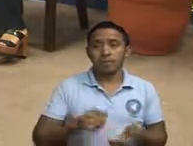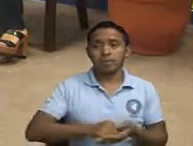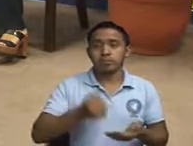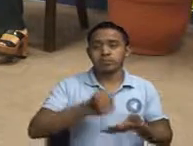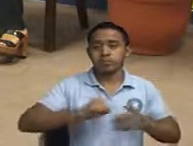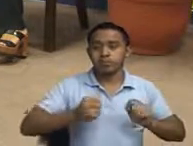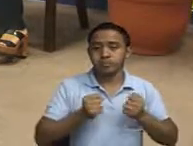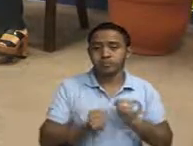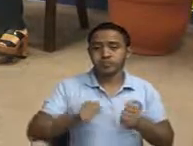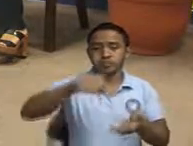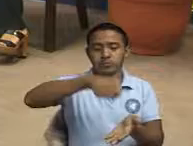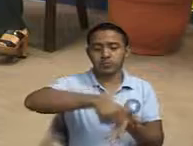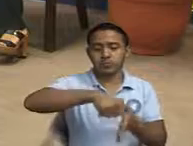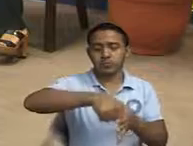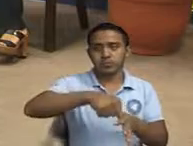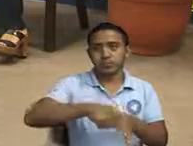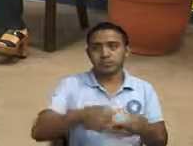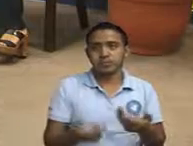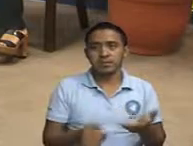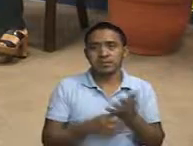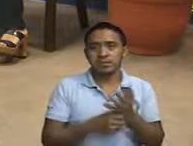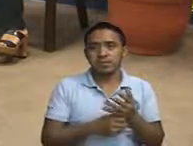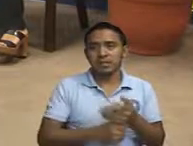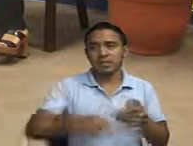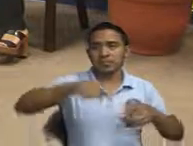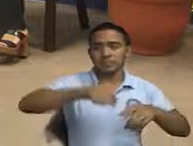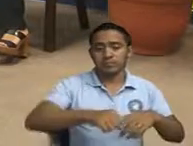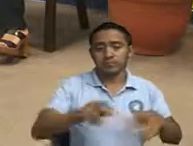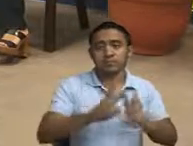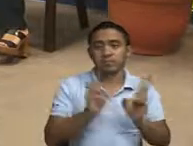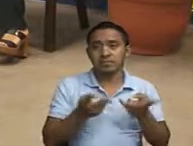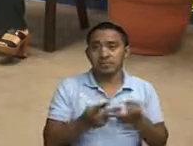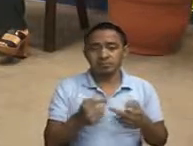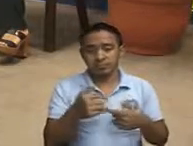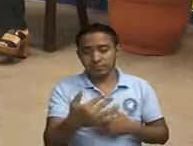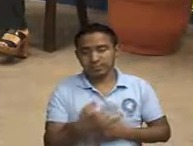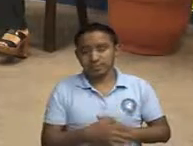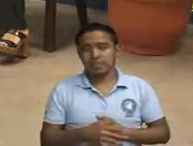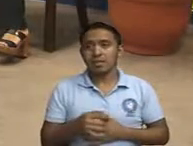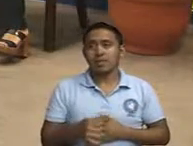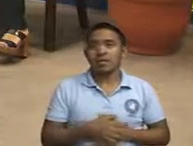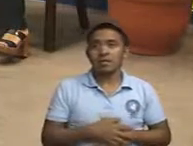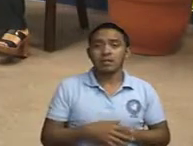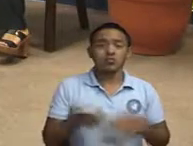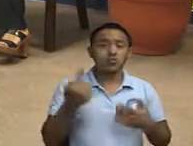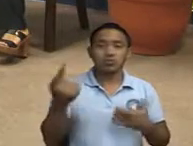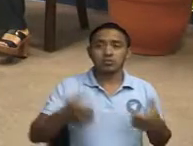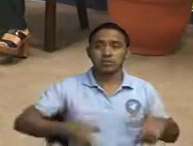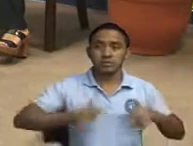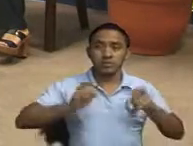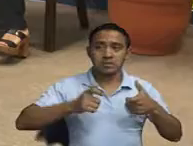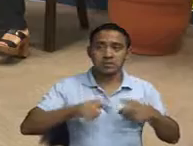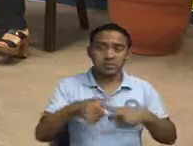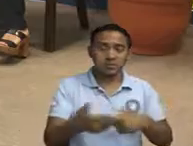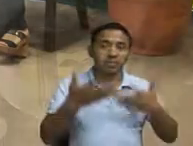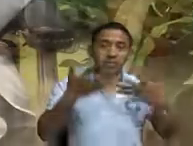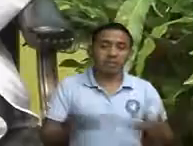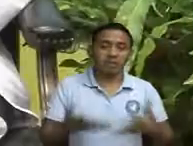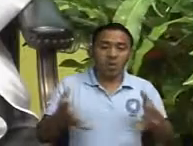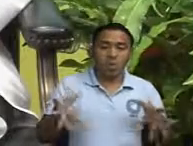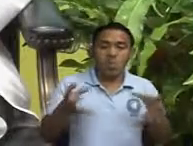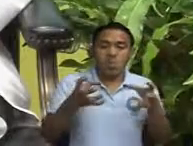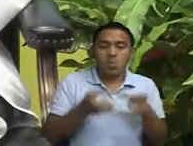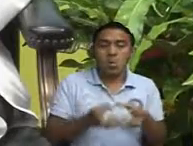con verduras, una carnita tapada con verduras, no se come. Y cuando llegan a comer algo así, es en la sopa, pero ya va cargado eso de